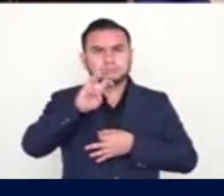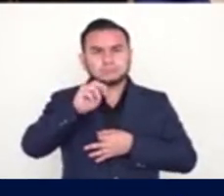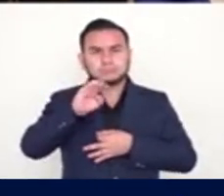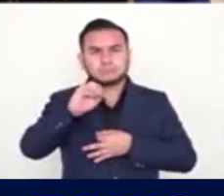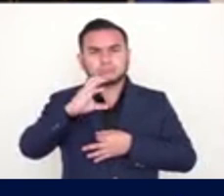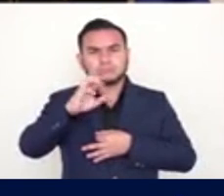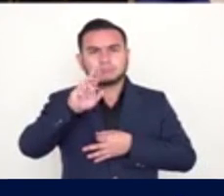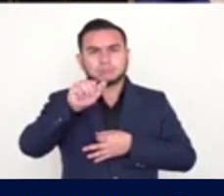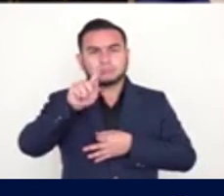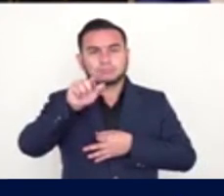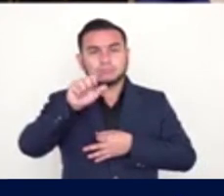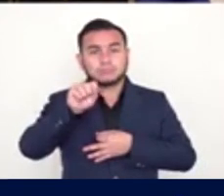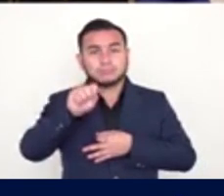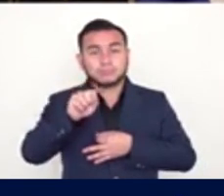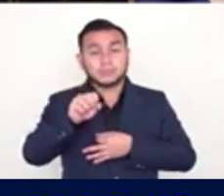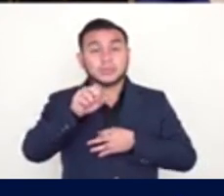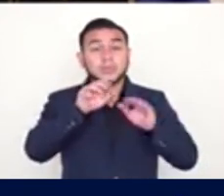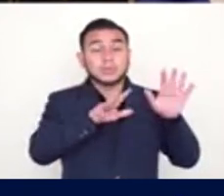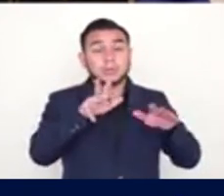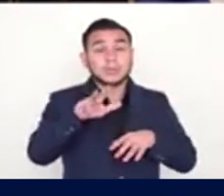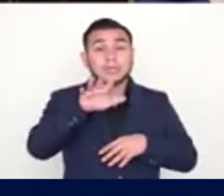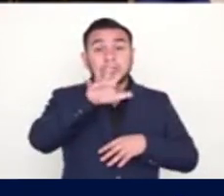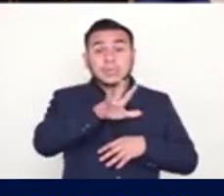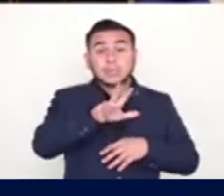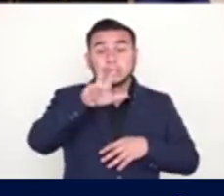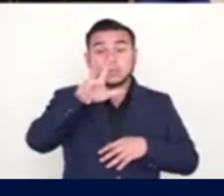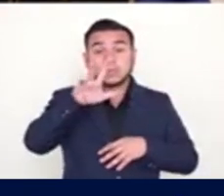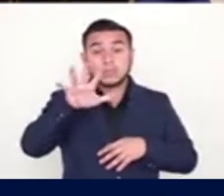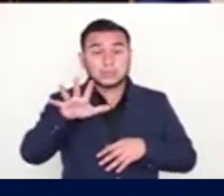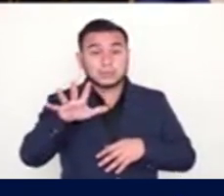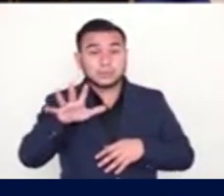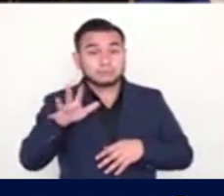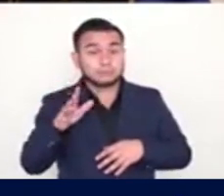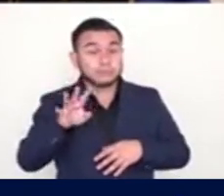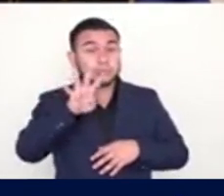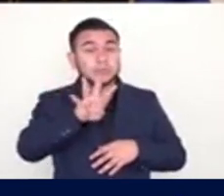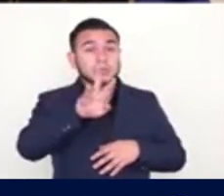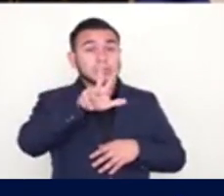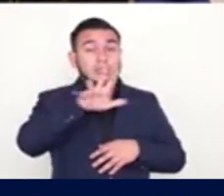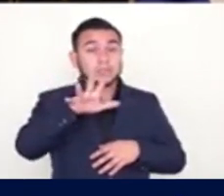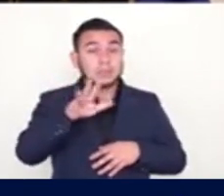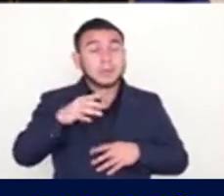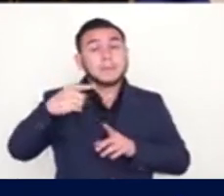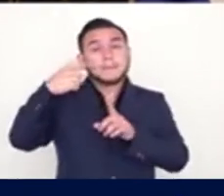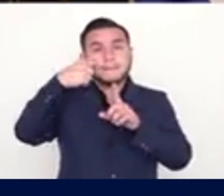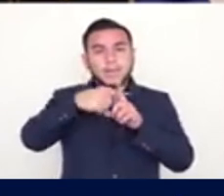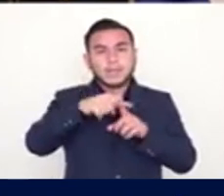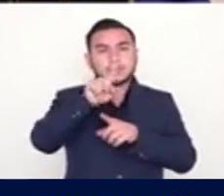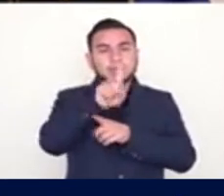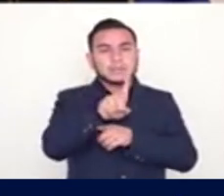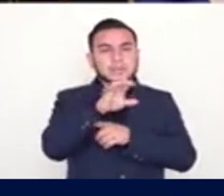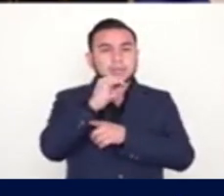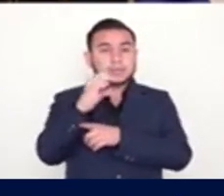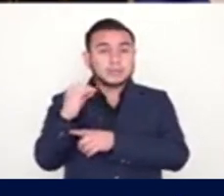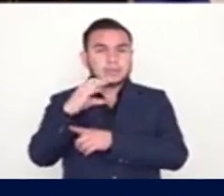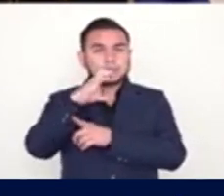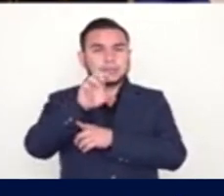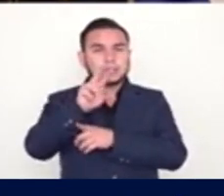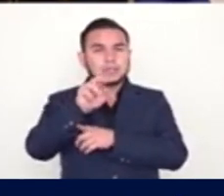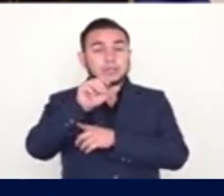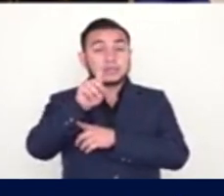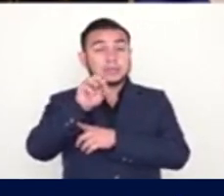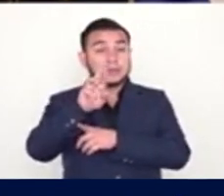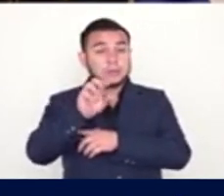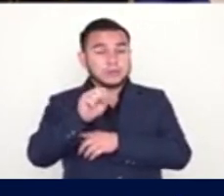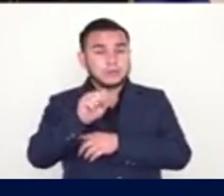a 12 demócratas de 535, porque ahí son los 435 congresistas y los 100 senadores que suman